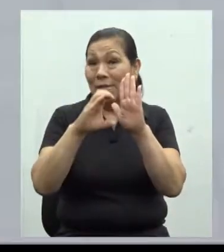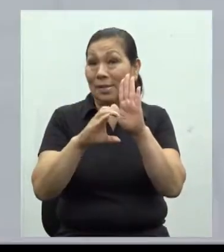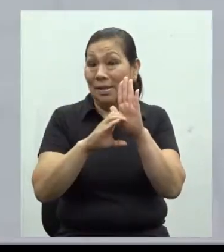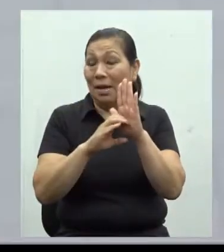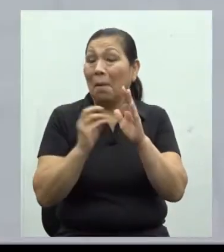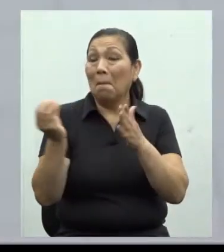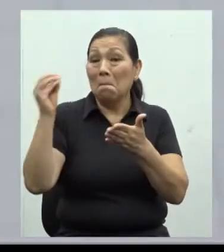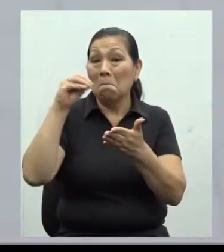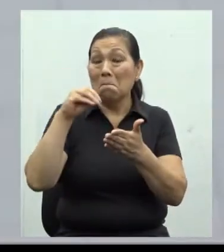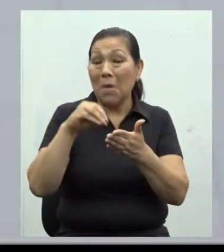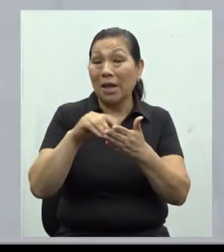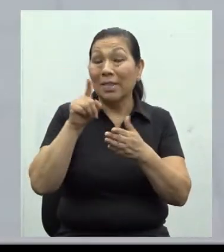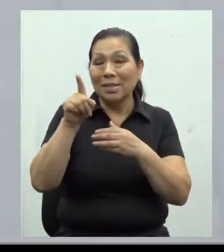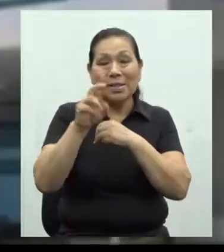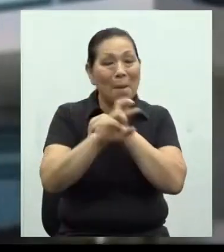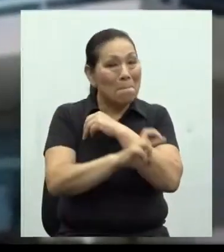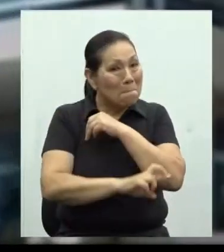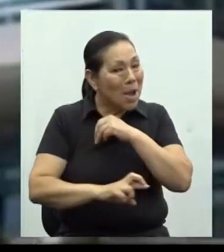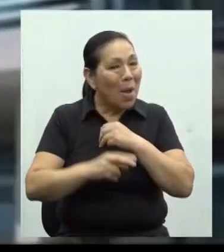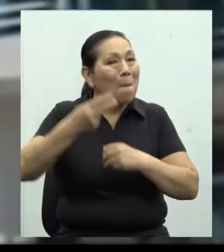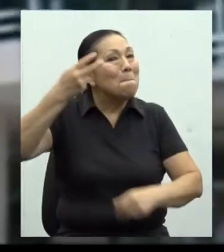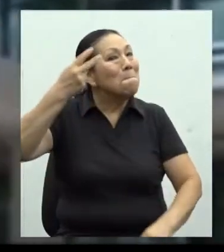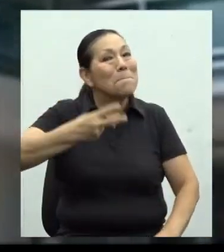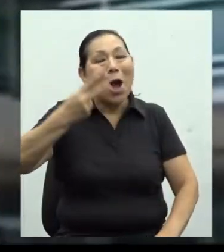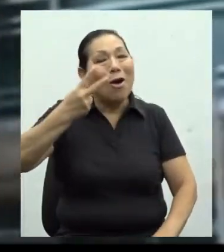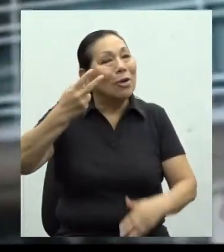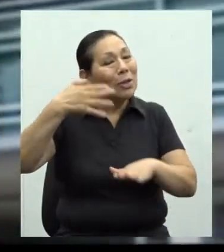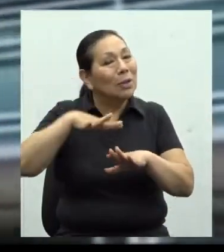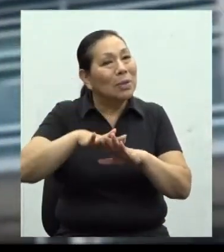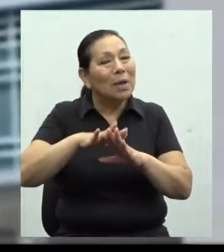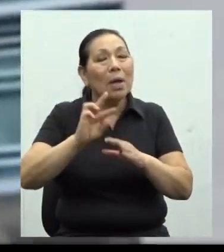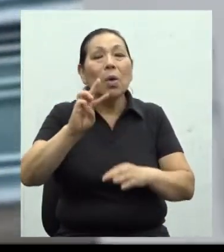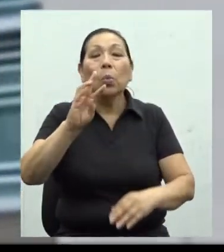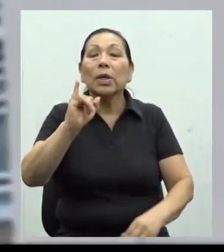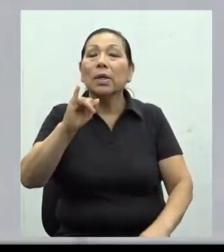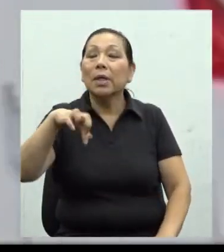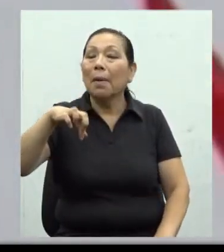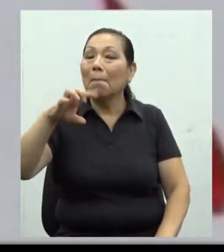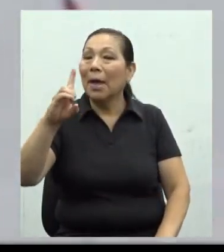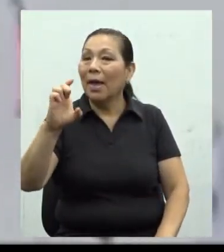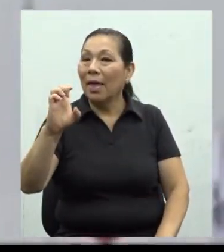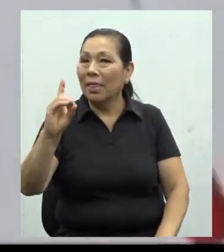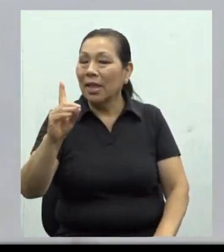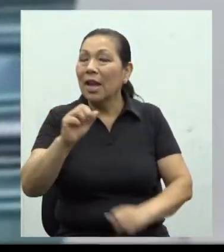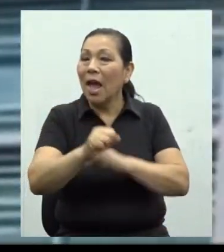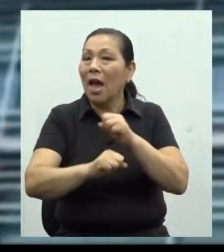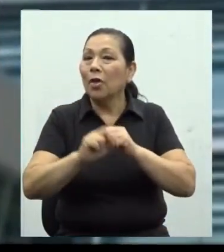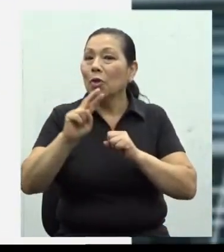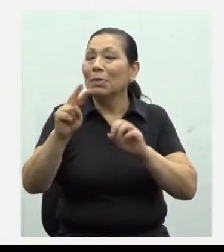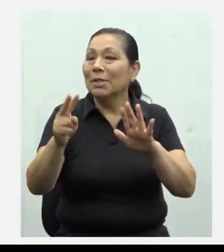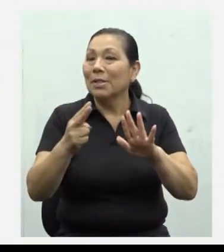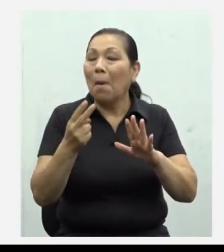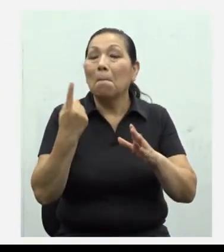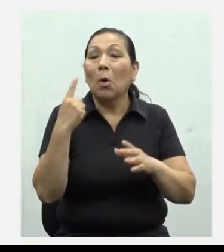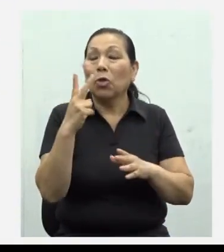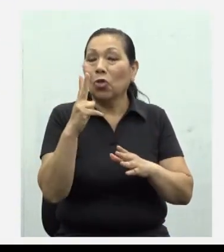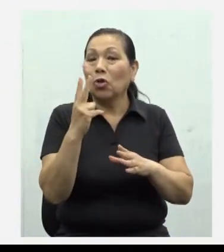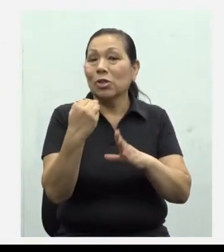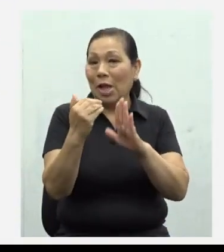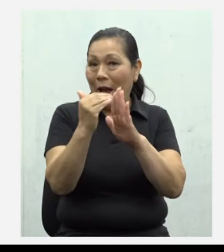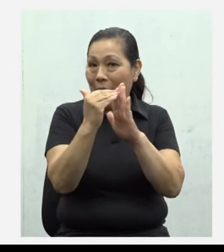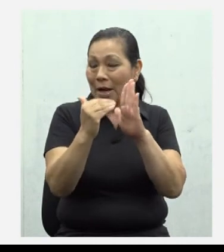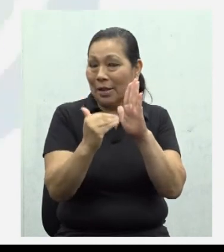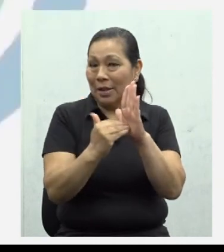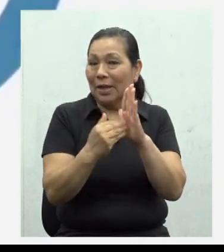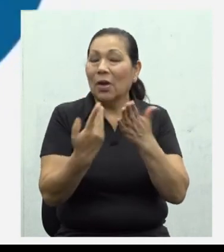por mayoría que es ilegal prohibir el acceso a Wikipedia, bloqueada desde abril del 2017, por 2